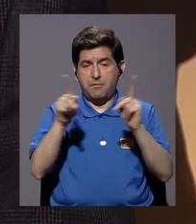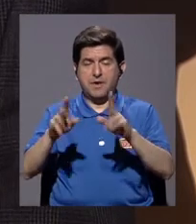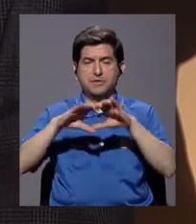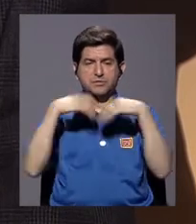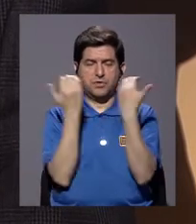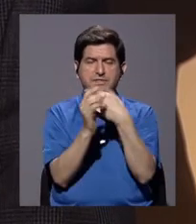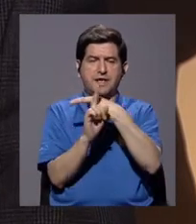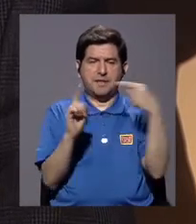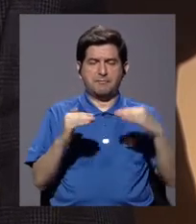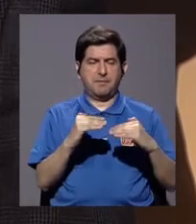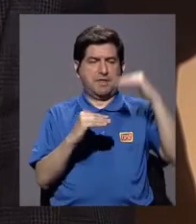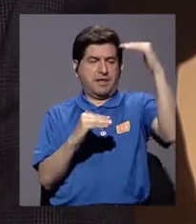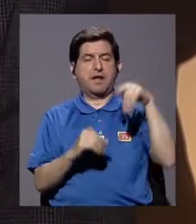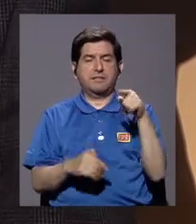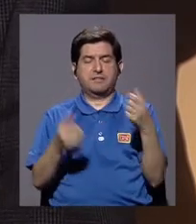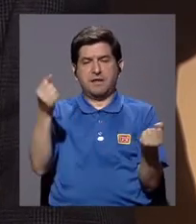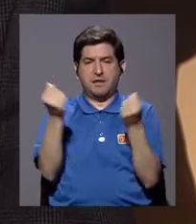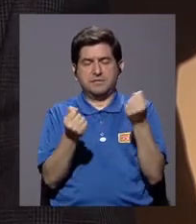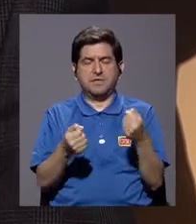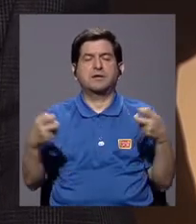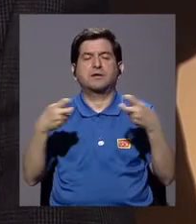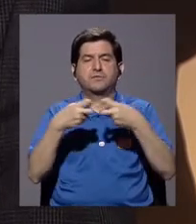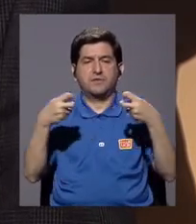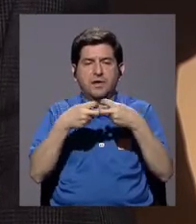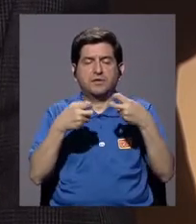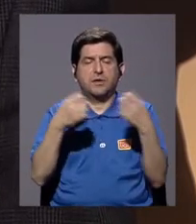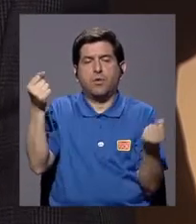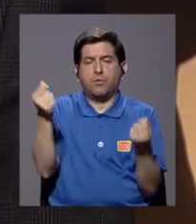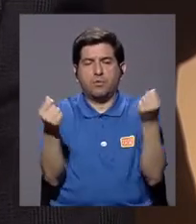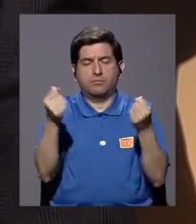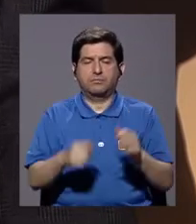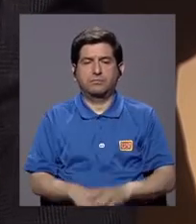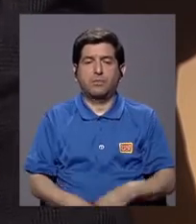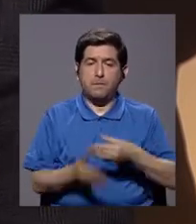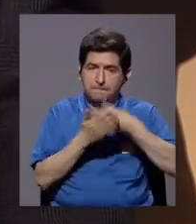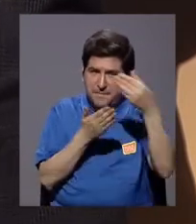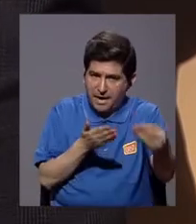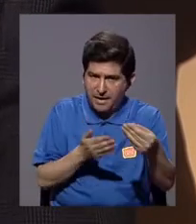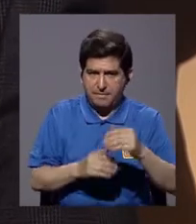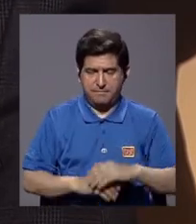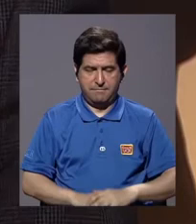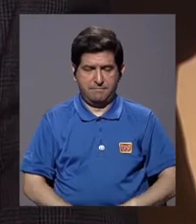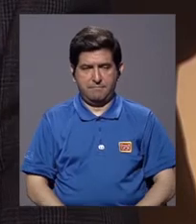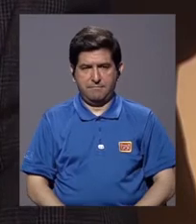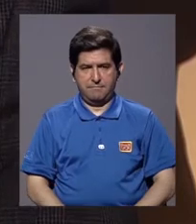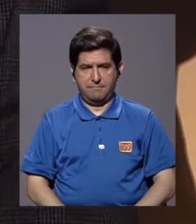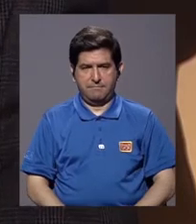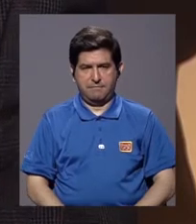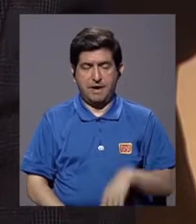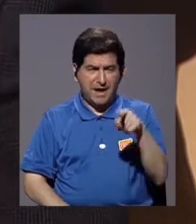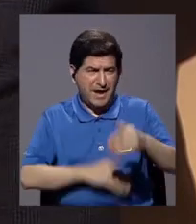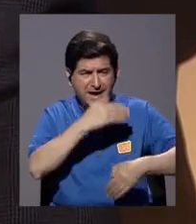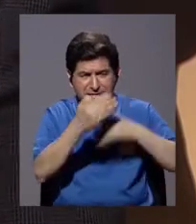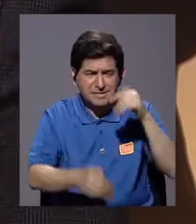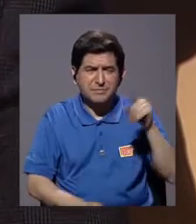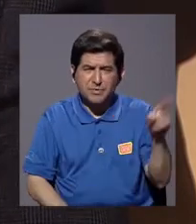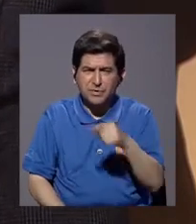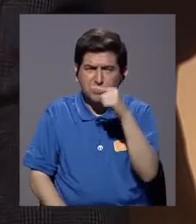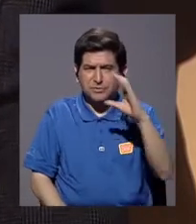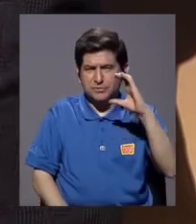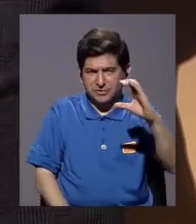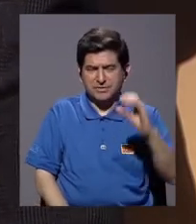clase media alta los que pueden adquirir esos vehículos eléctricos. Bueno, entonces, me parece que en cierto modo ese proceso de